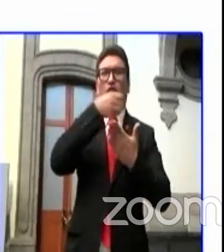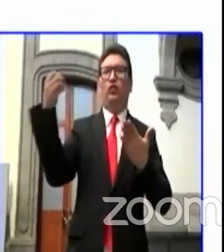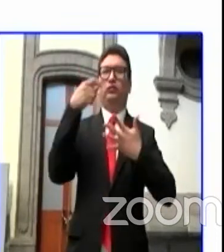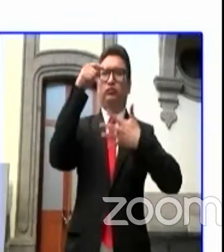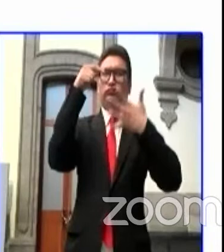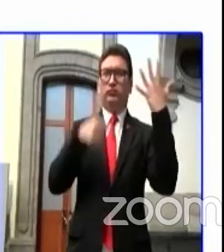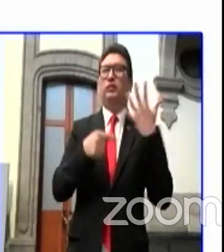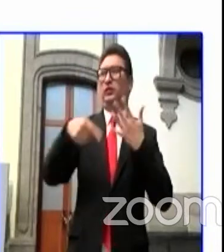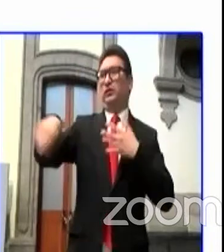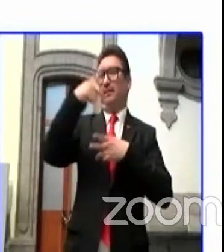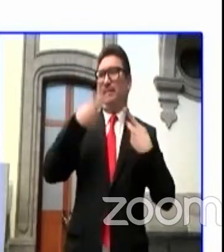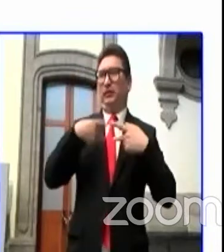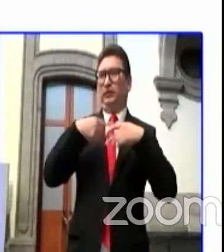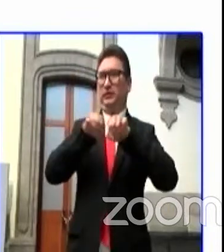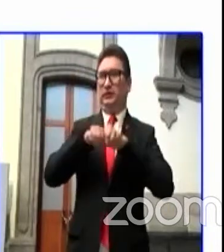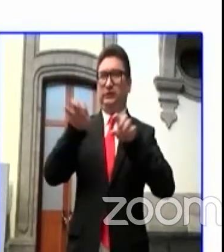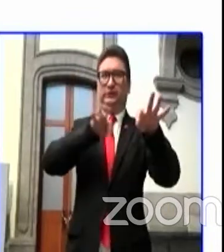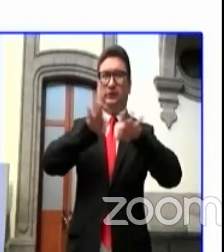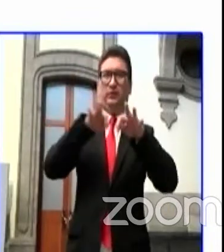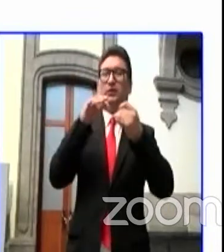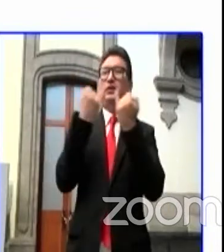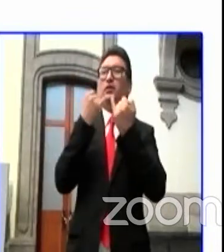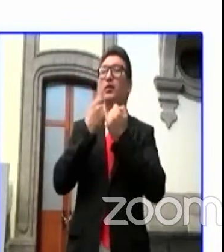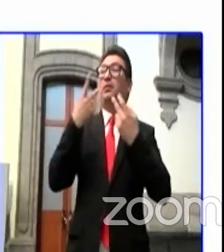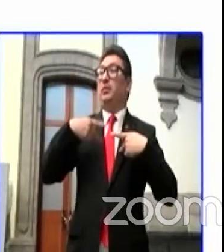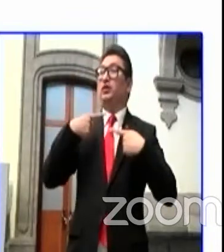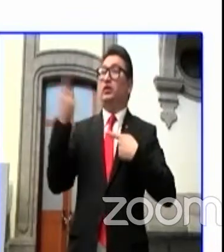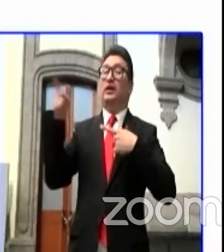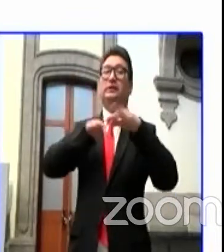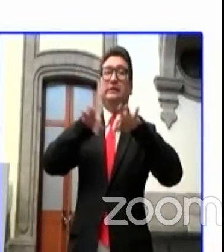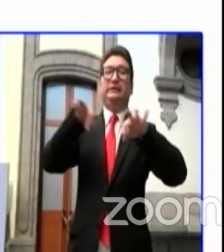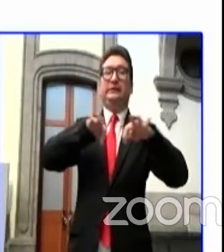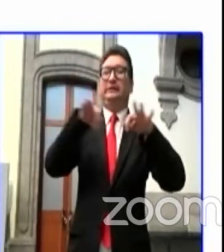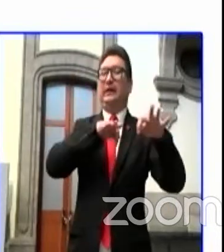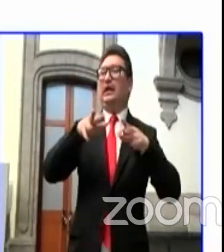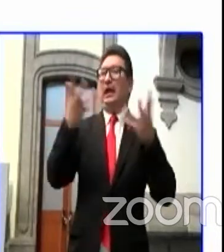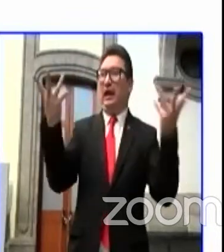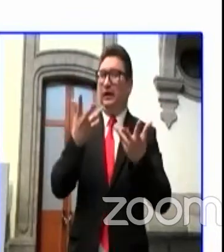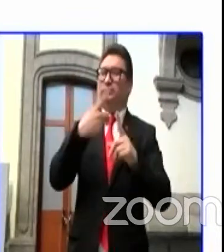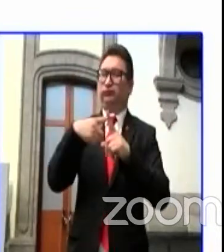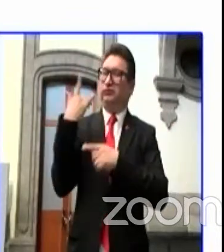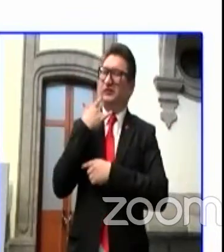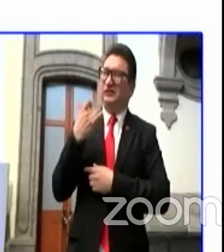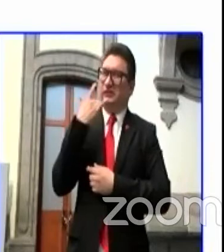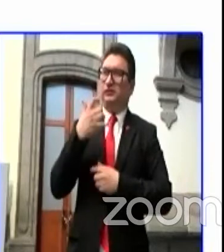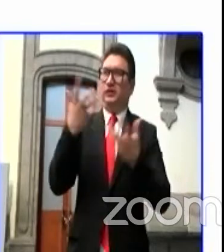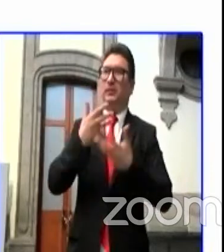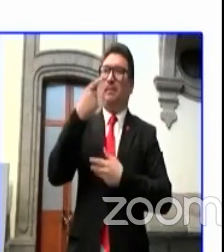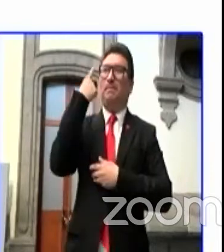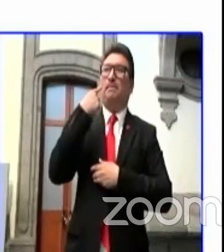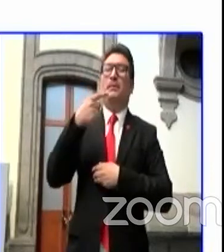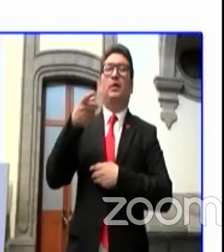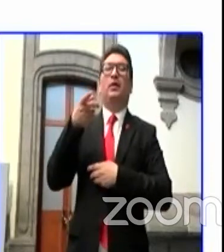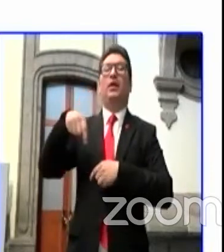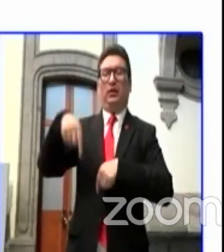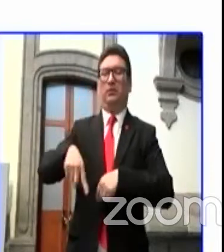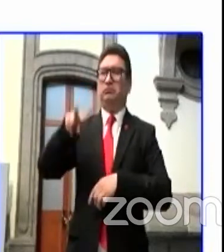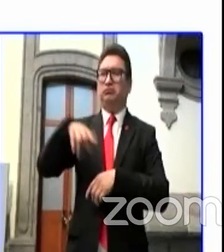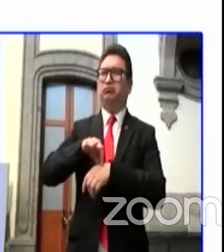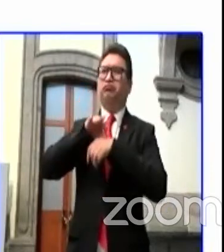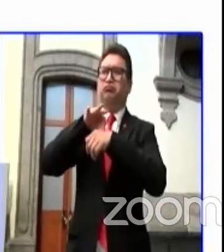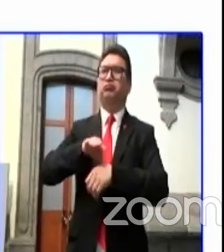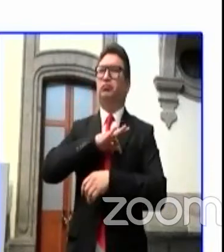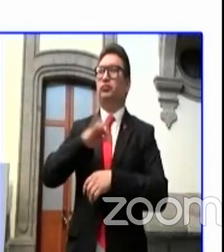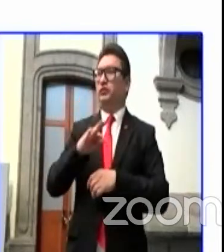hay detrás de este presidium, porque ellos también han puesto todo su empeño para que esto fuera realidad. Y por